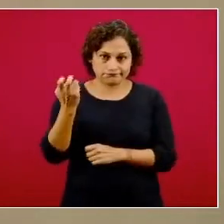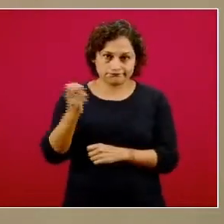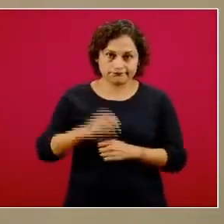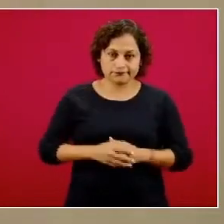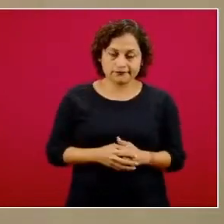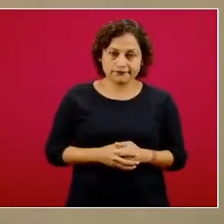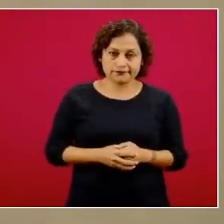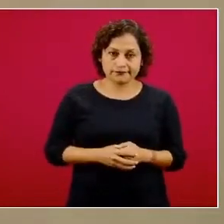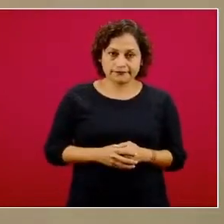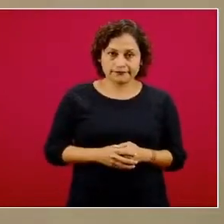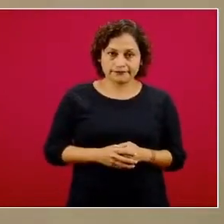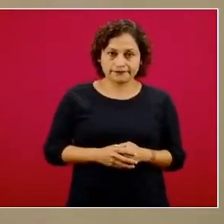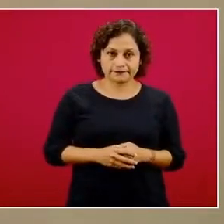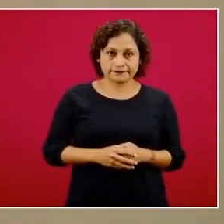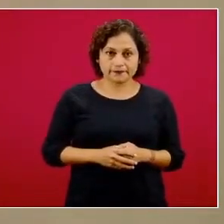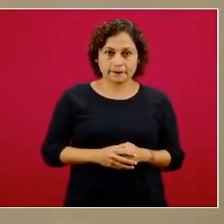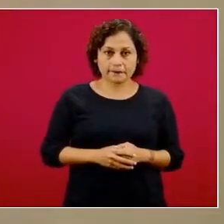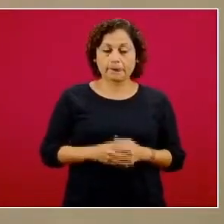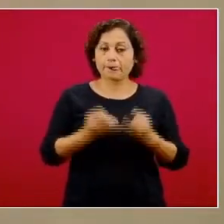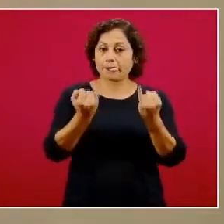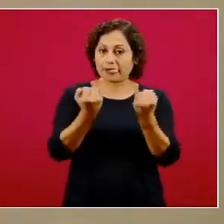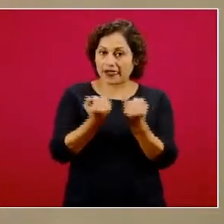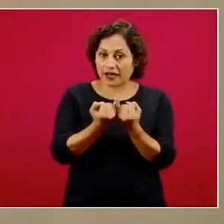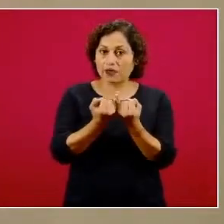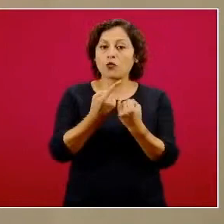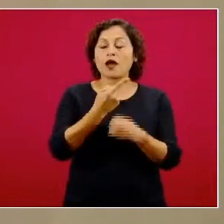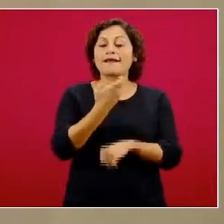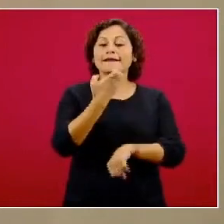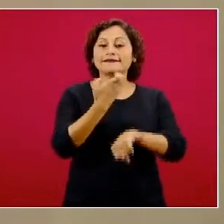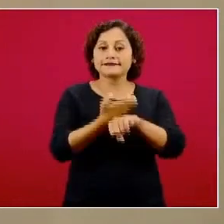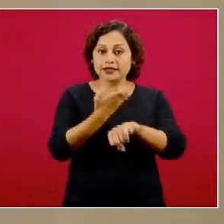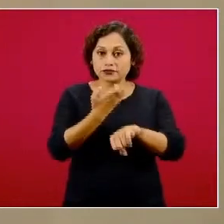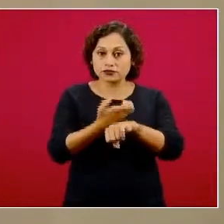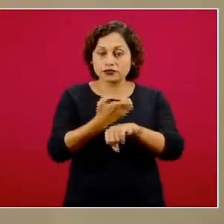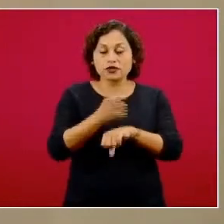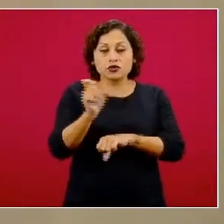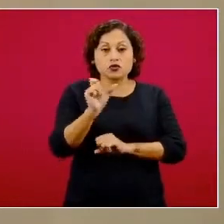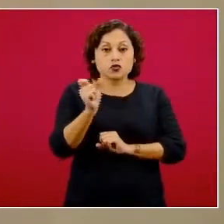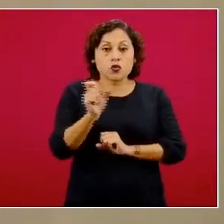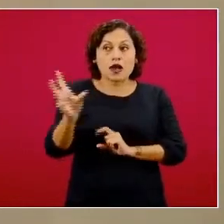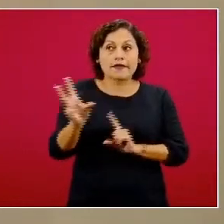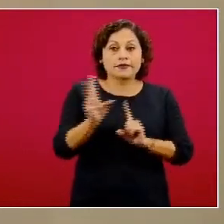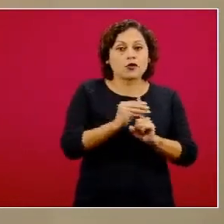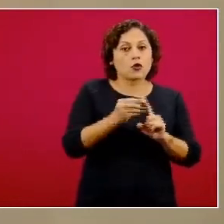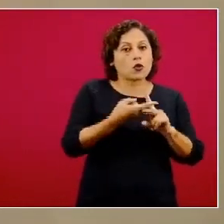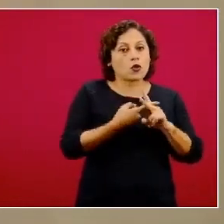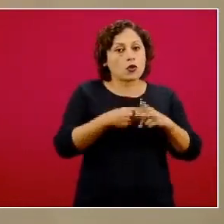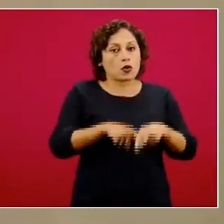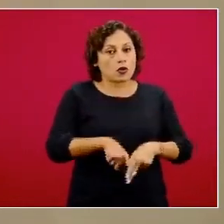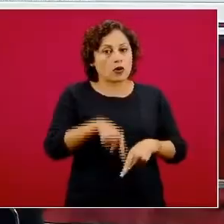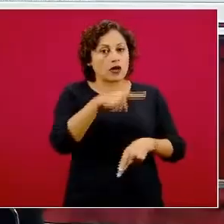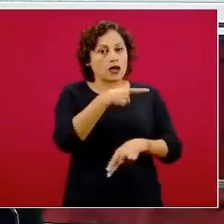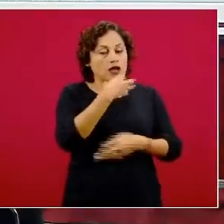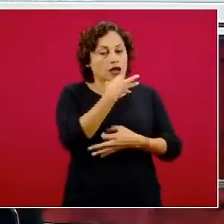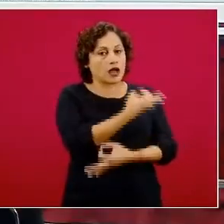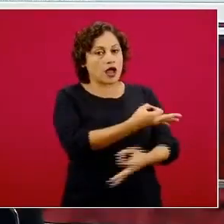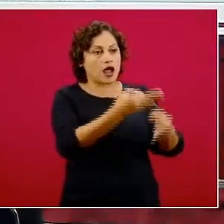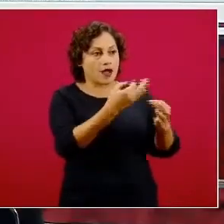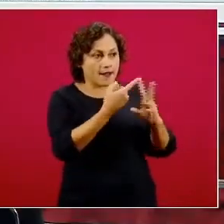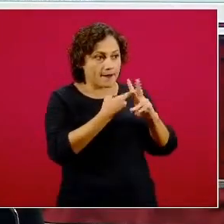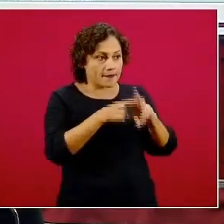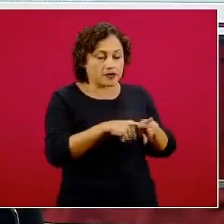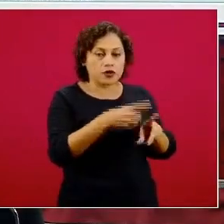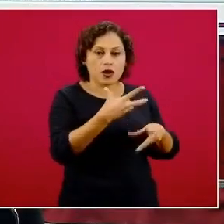europeo, y así también a los Estados Unidos en su momento cuando empezó con la declaratoria ya de una transmisión local